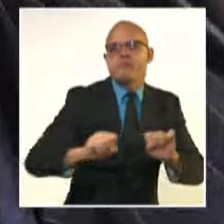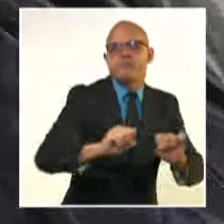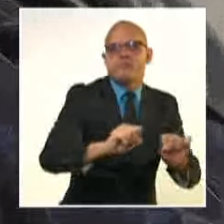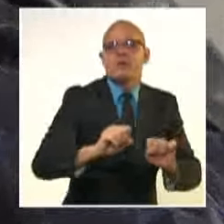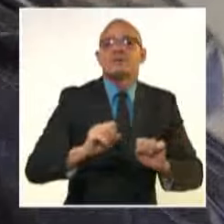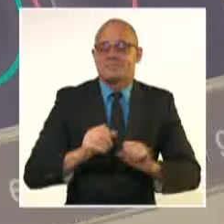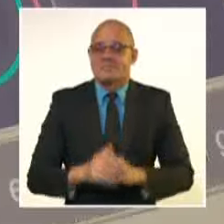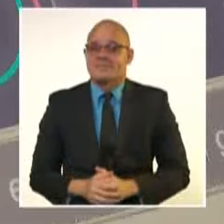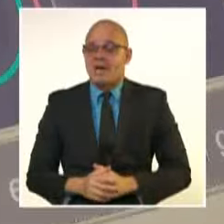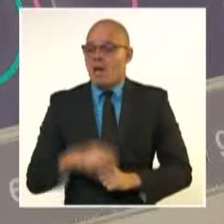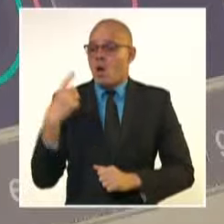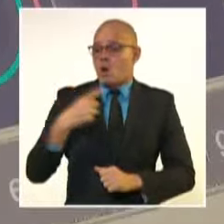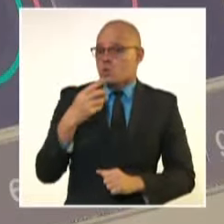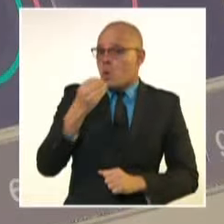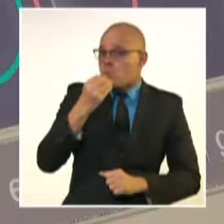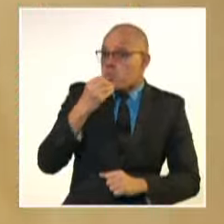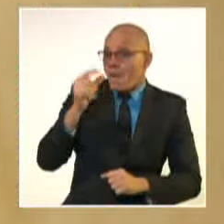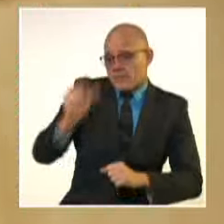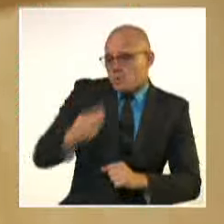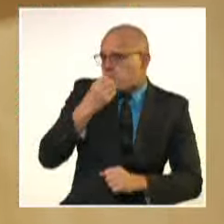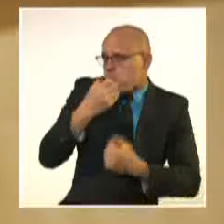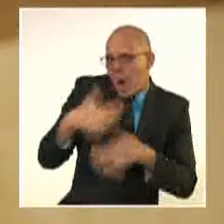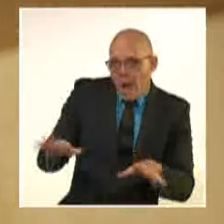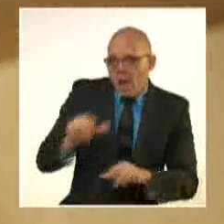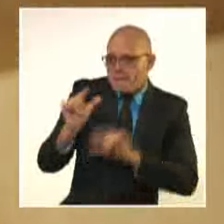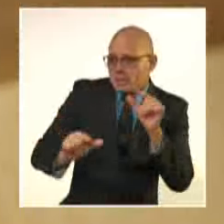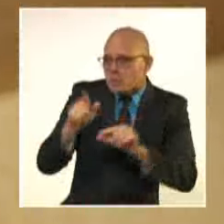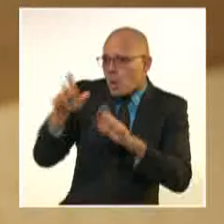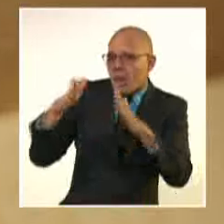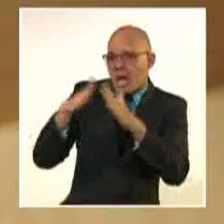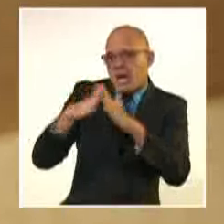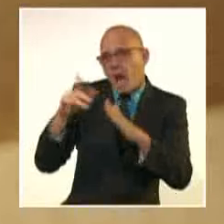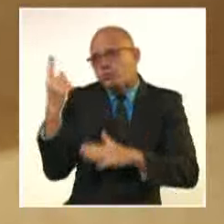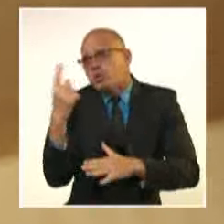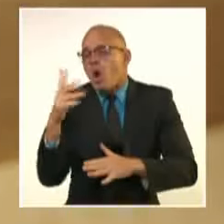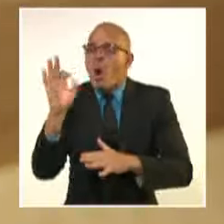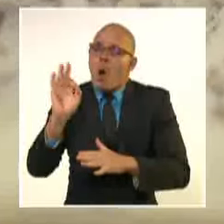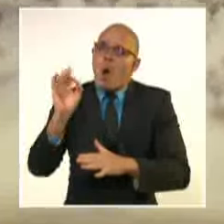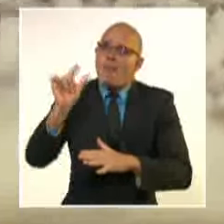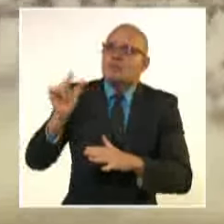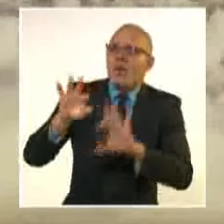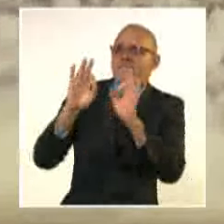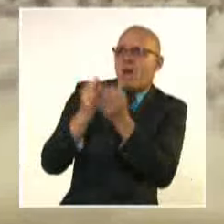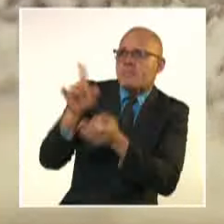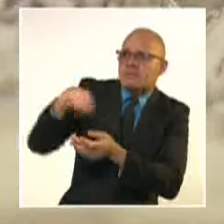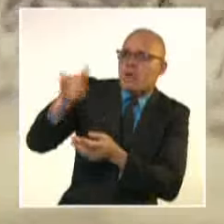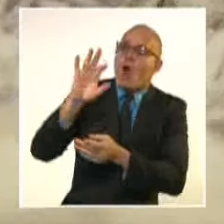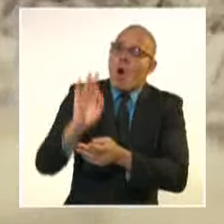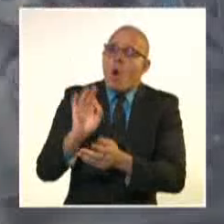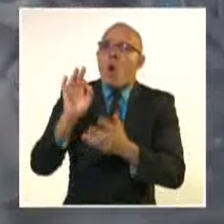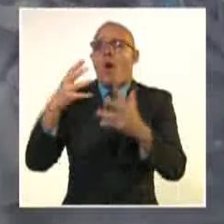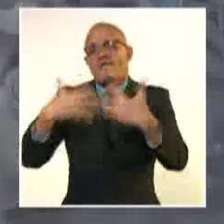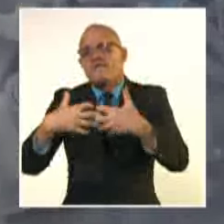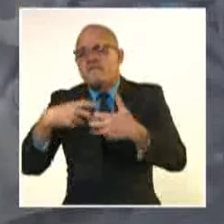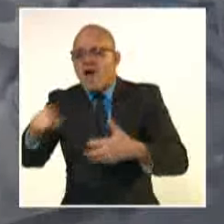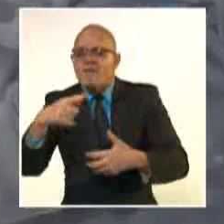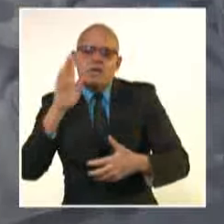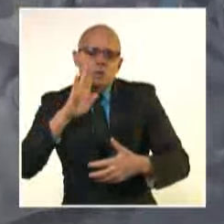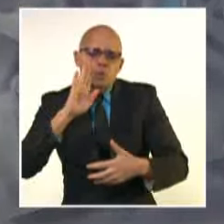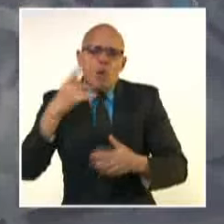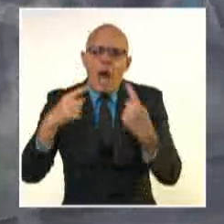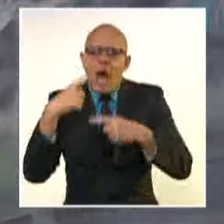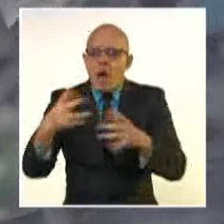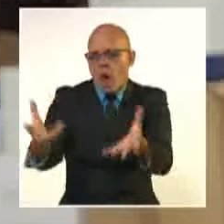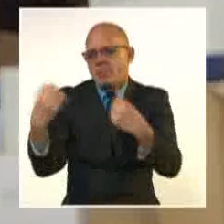una persona natural o entidades de diferentes índoles que nos aportan sus desechos sólidos